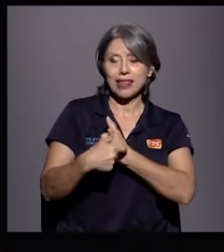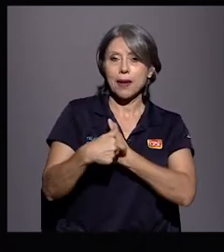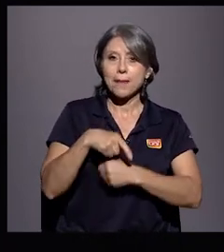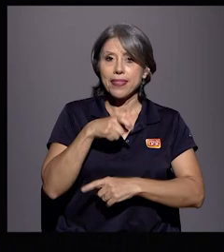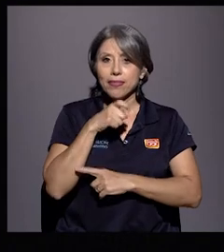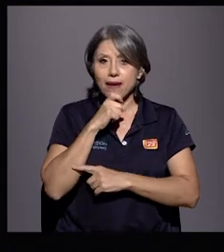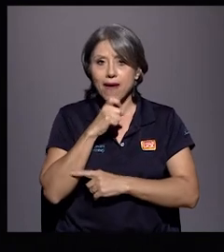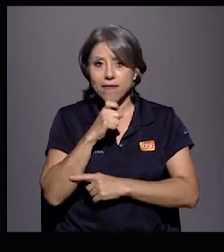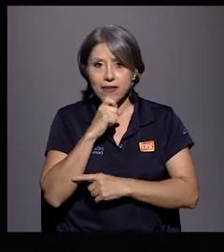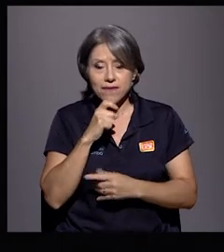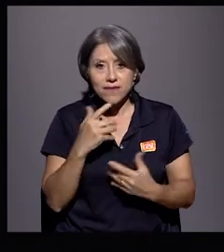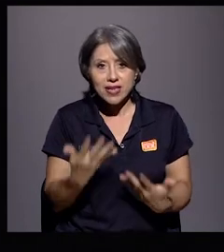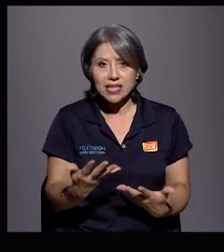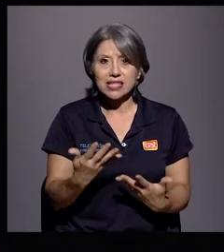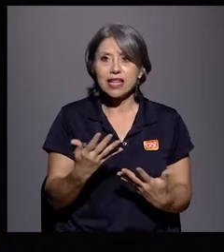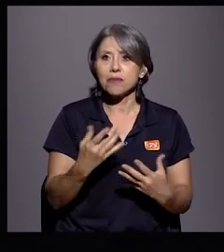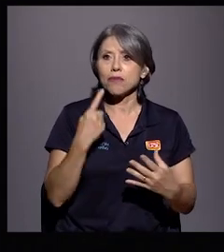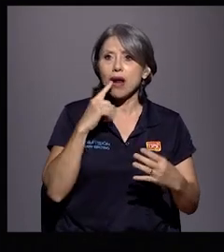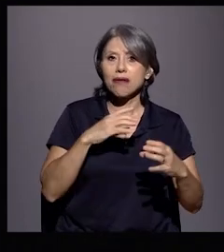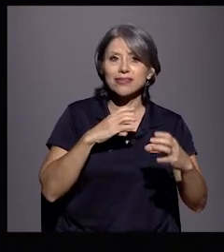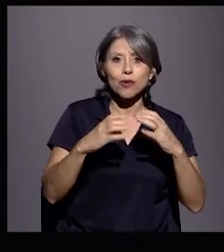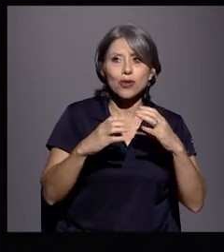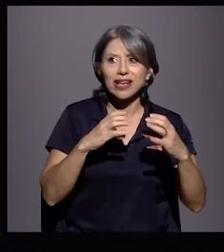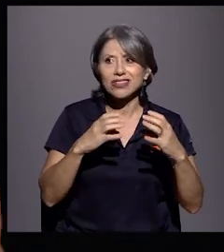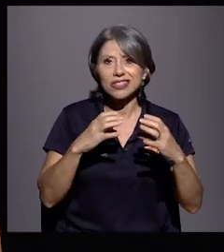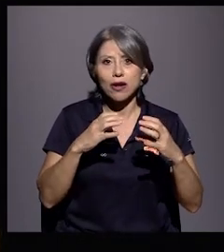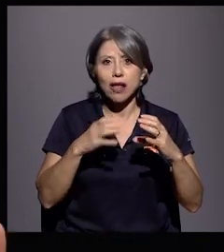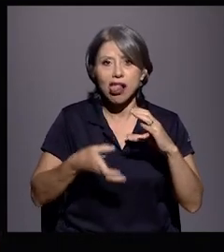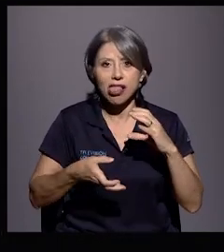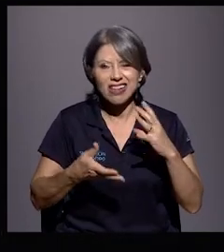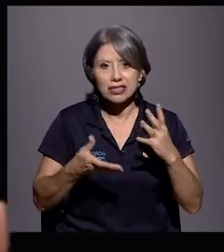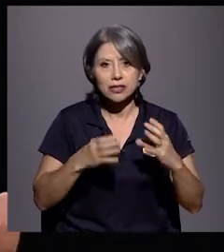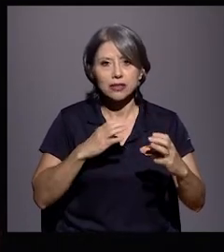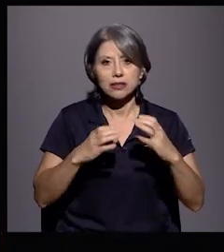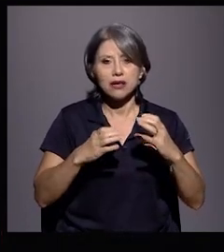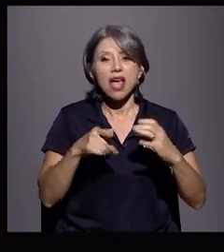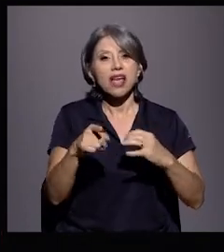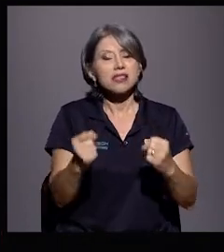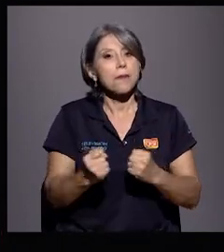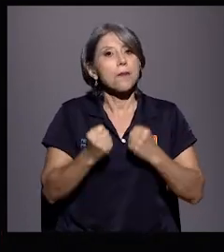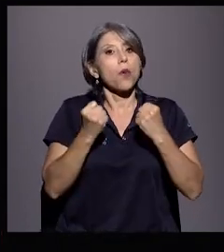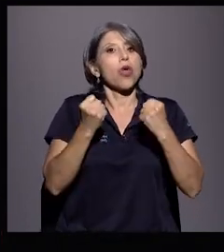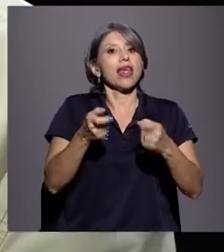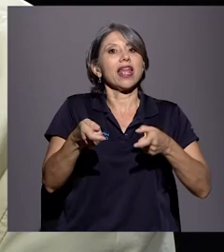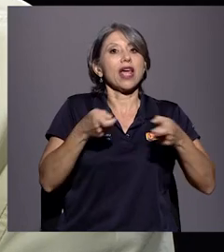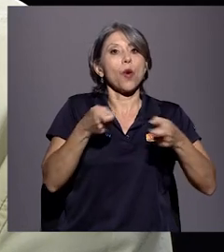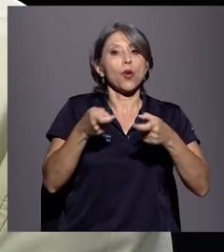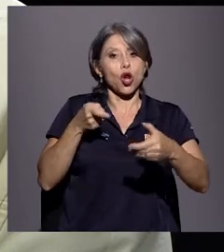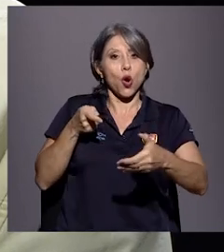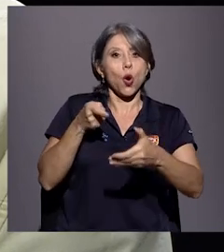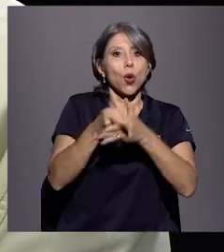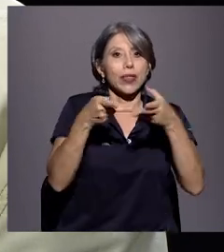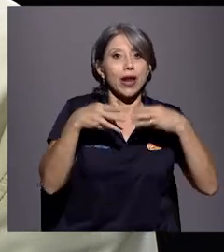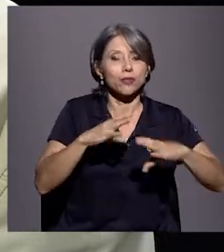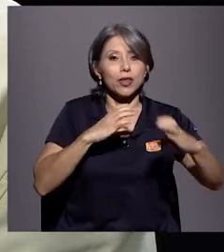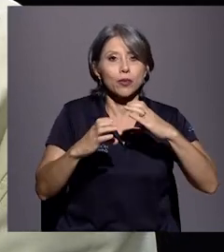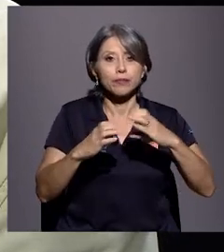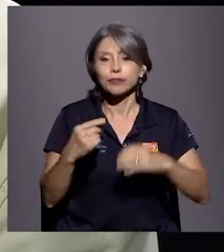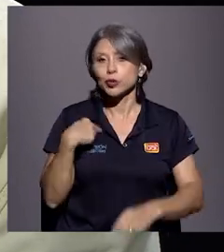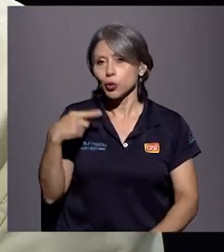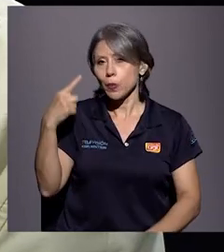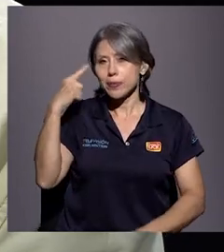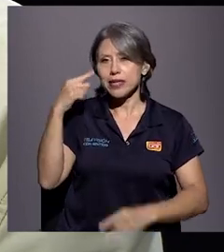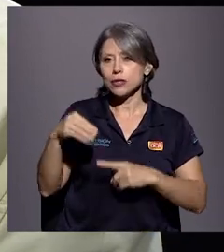etapa tan difícil en el sentido de las comunicaciones y que también ese poder hegemónico contra los medios. Yo pienso que es